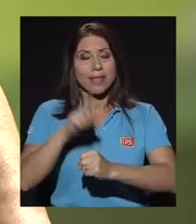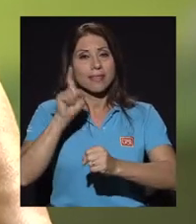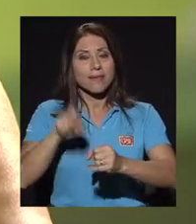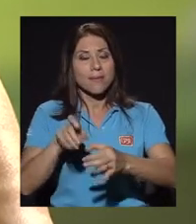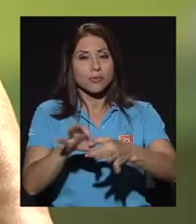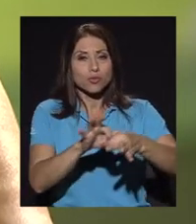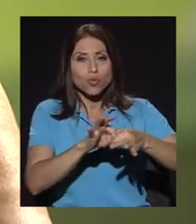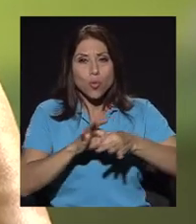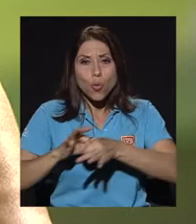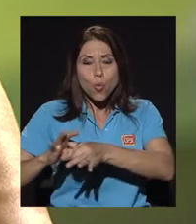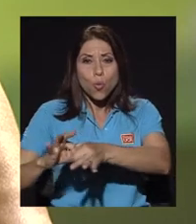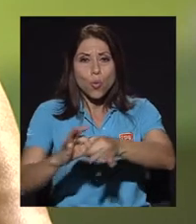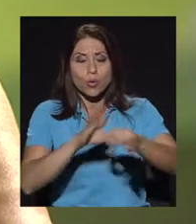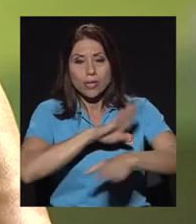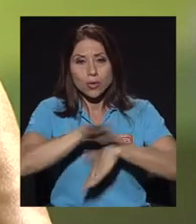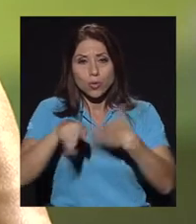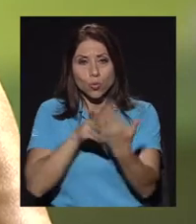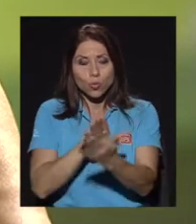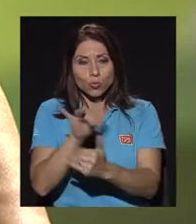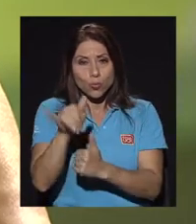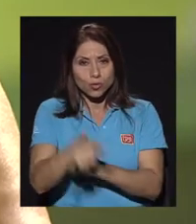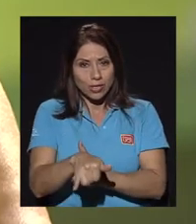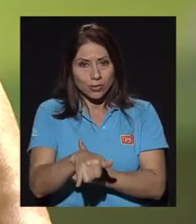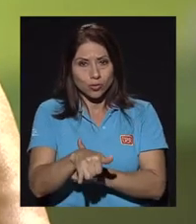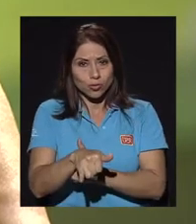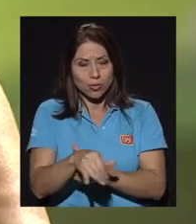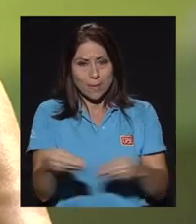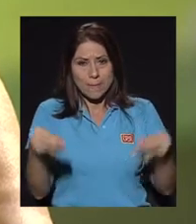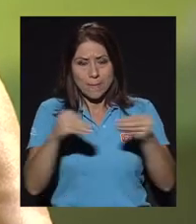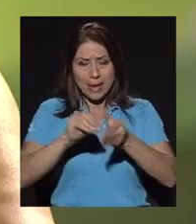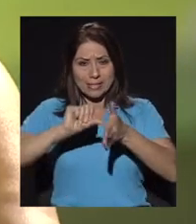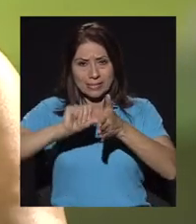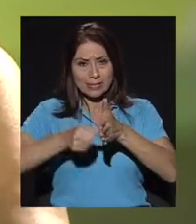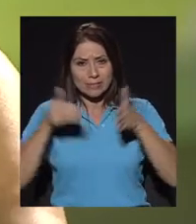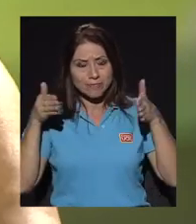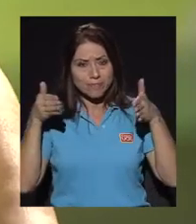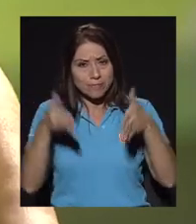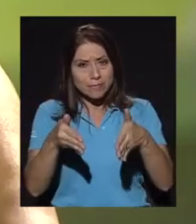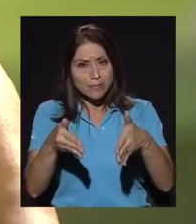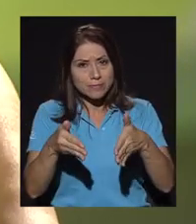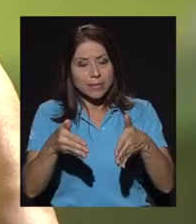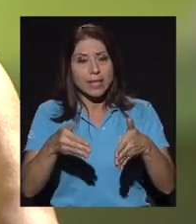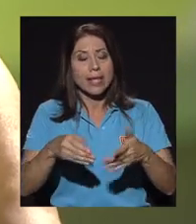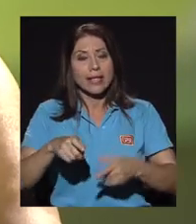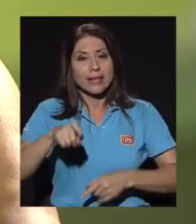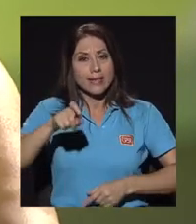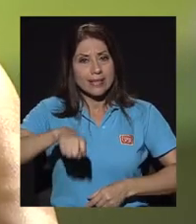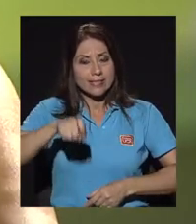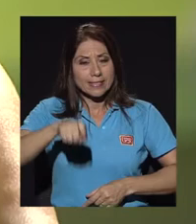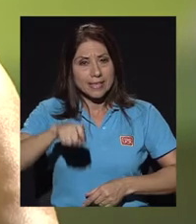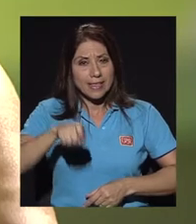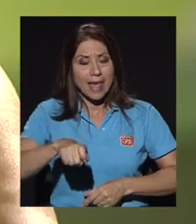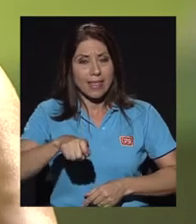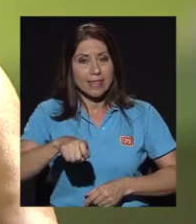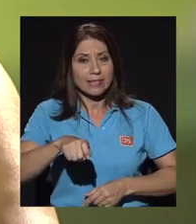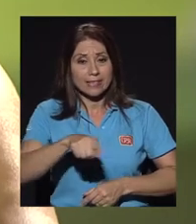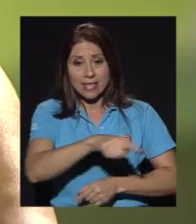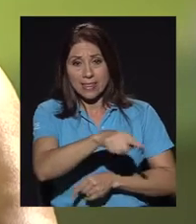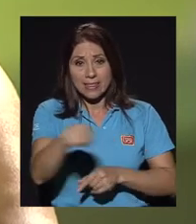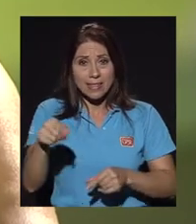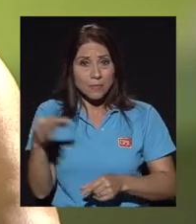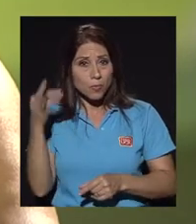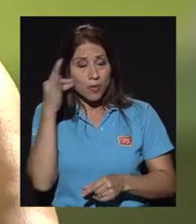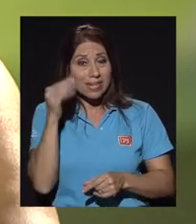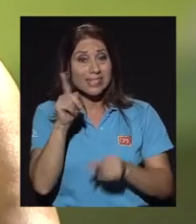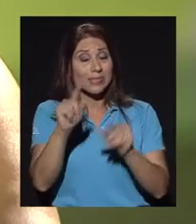coordinar todos los proyectos, dándole hincapié en que las necesidades que va a tener este grupo tan